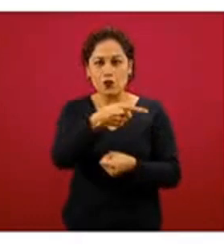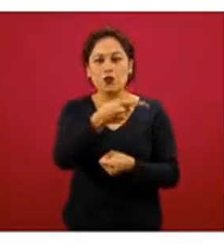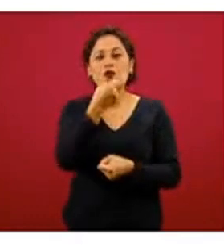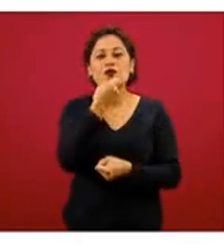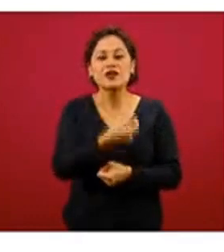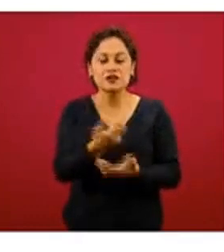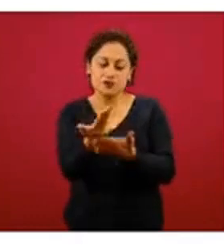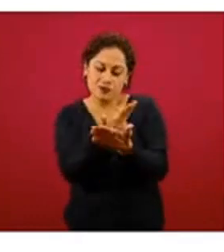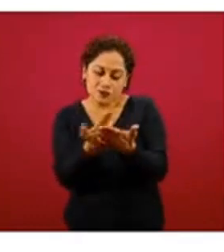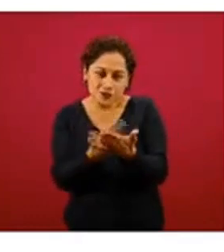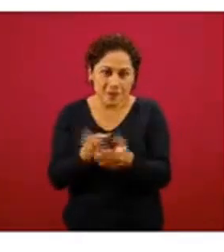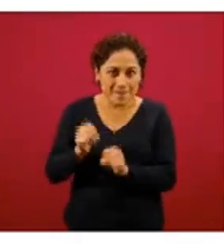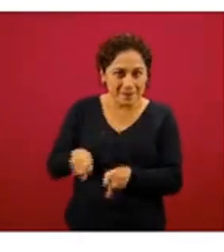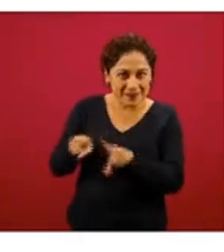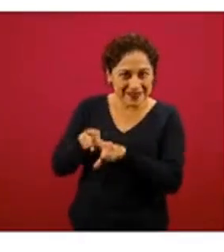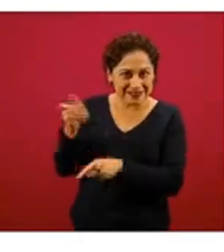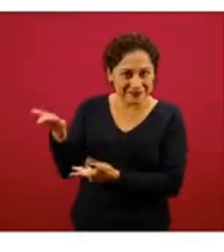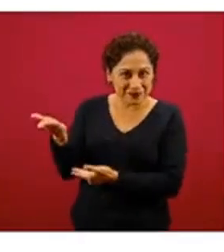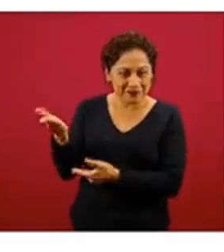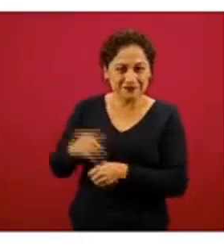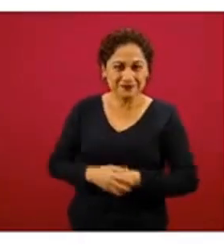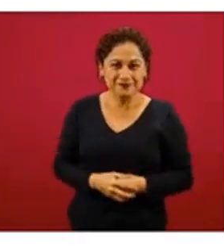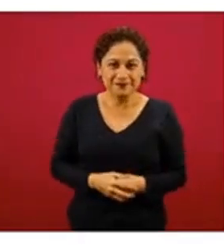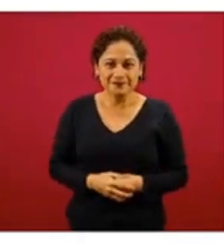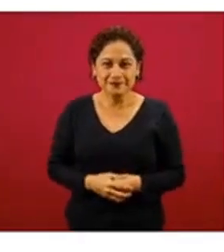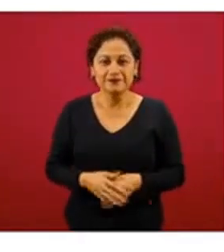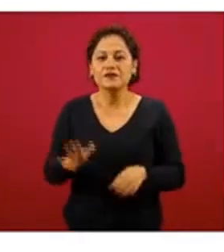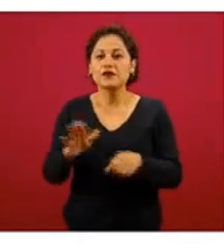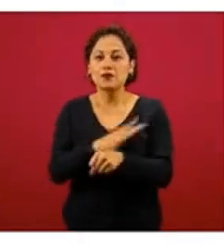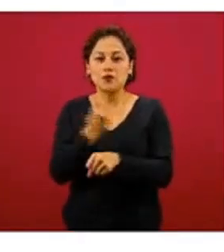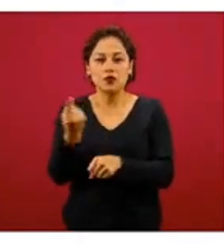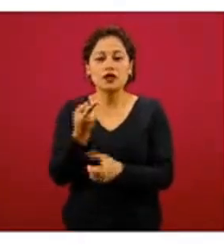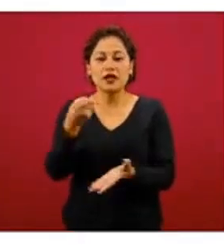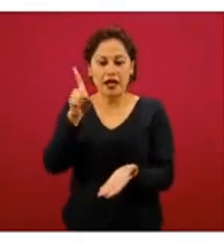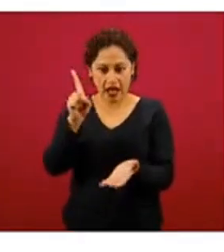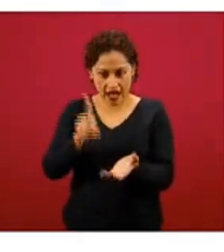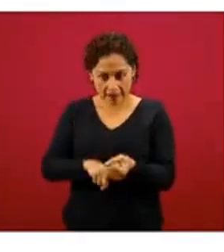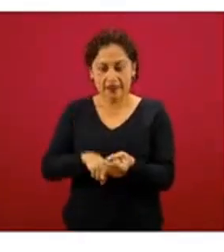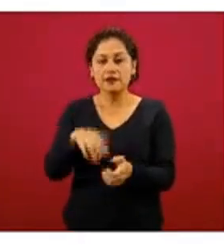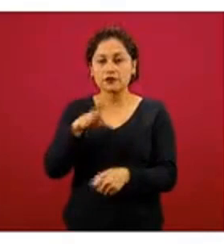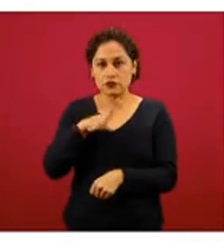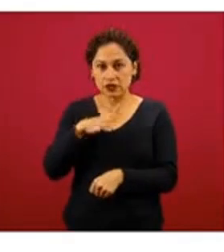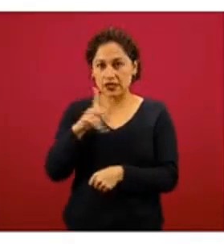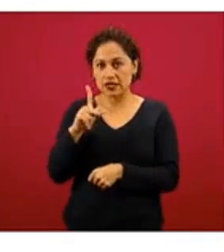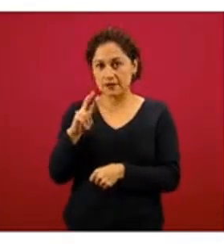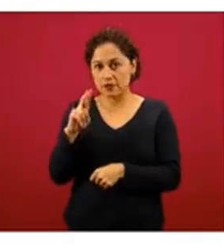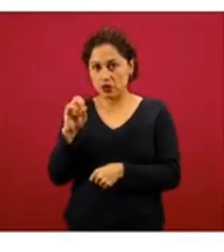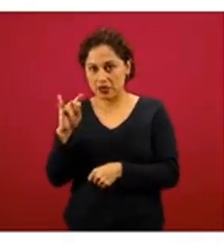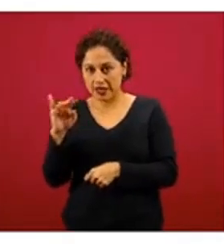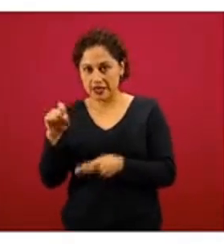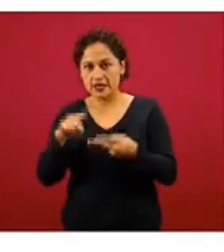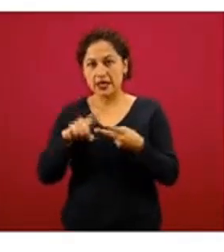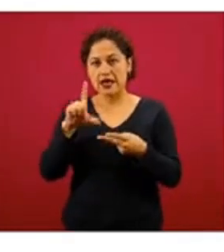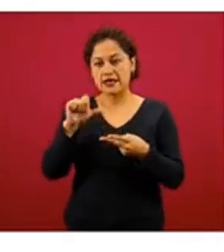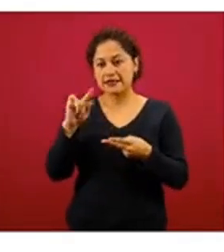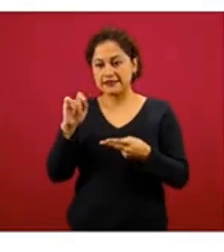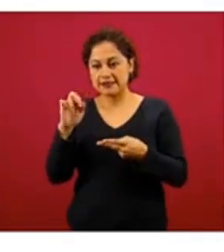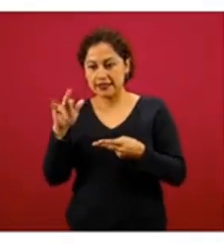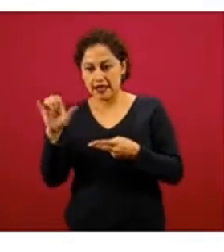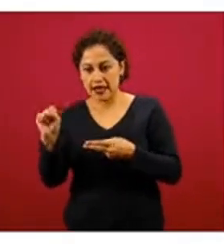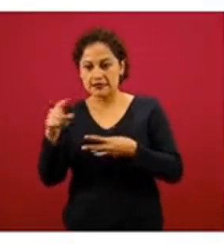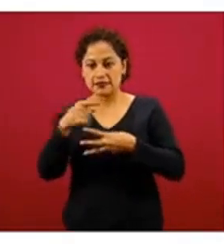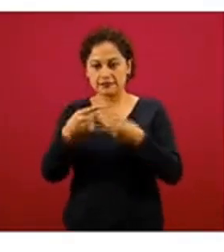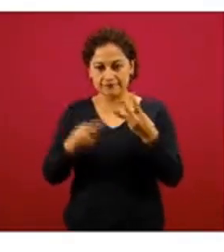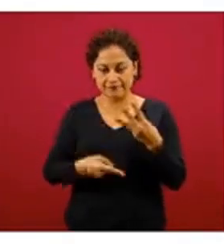el SARS-CoV-2, y que tiene estos integrantes, proteína, hemaglutinina, esterasa en su superficie,